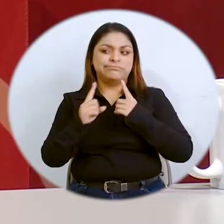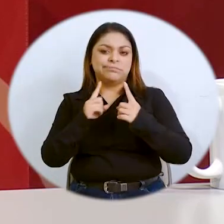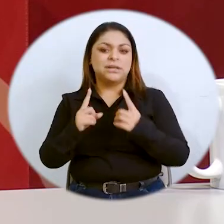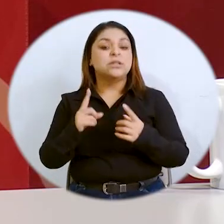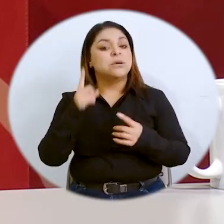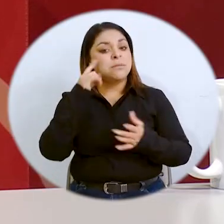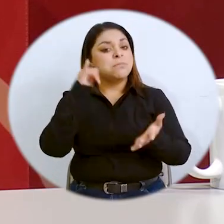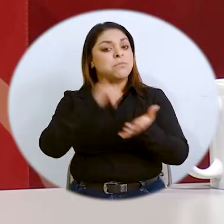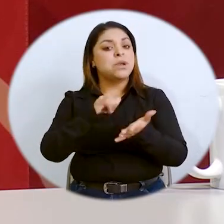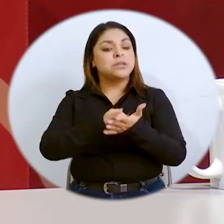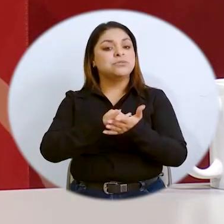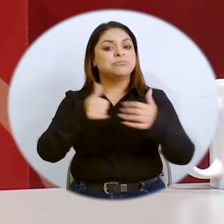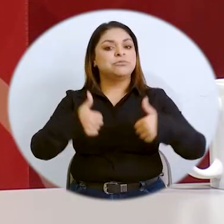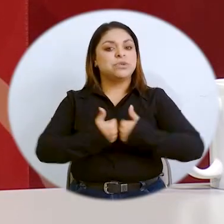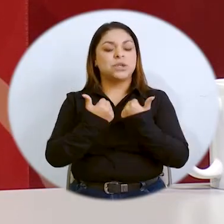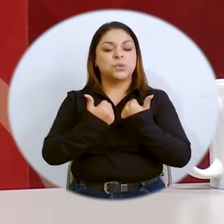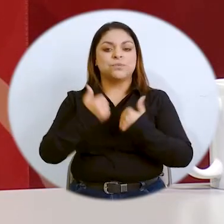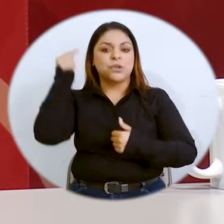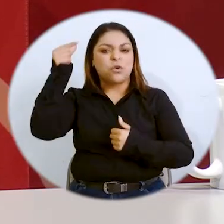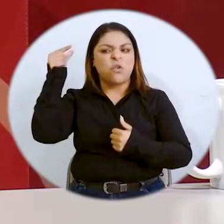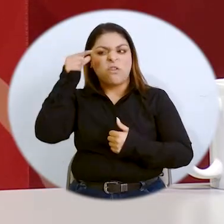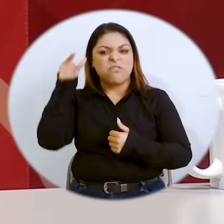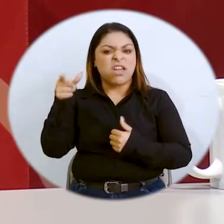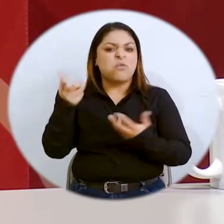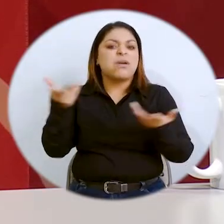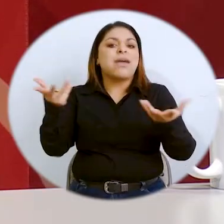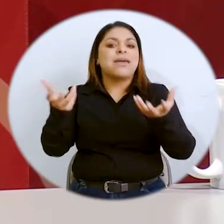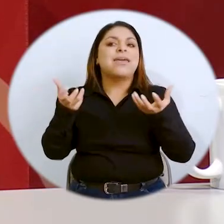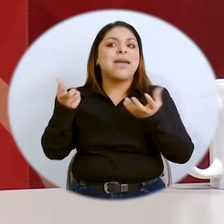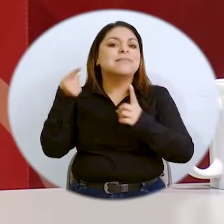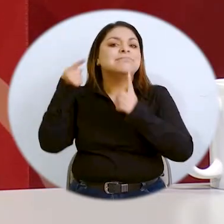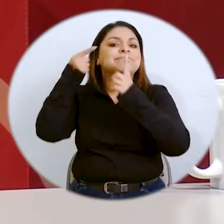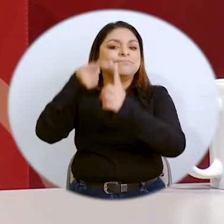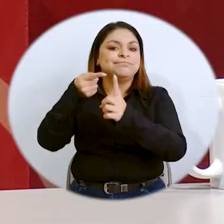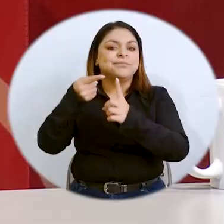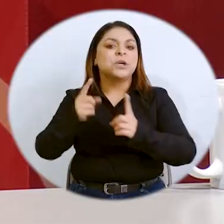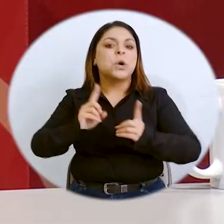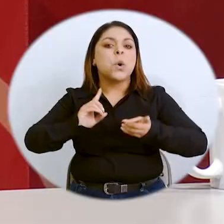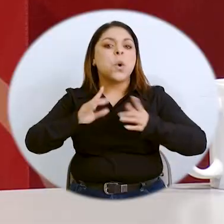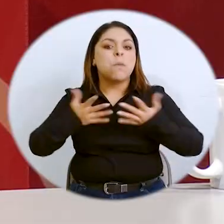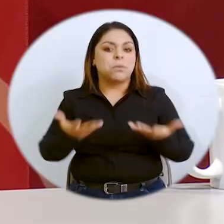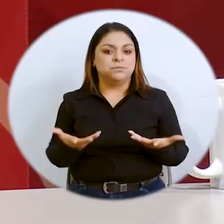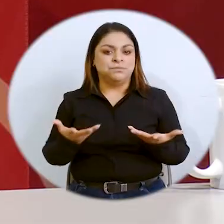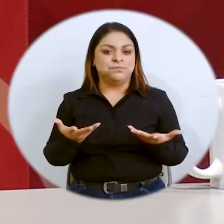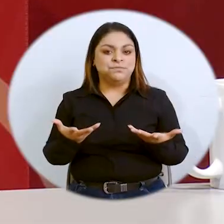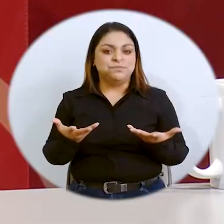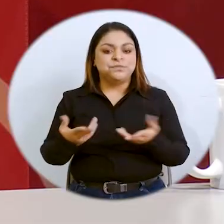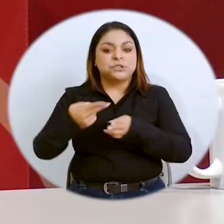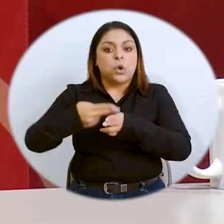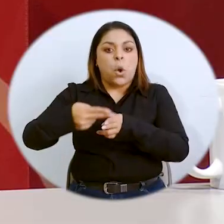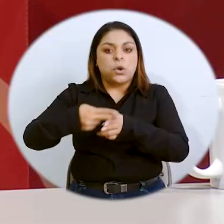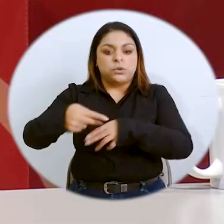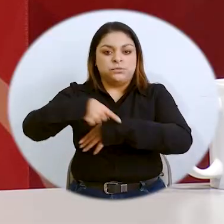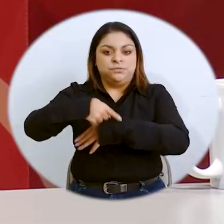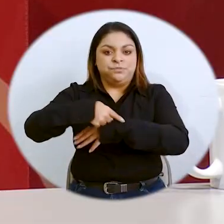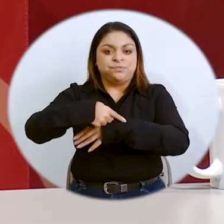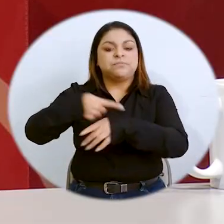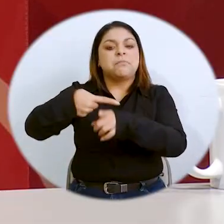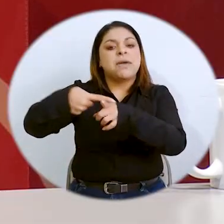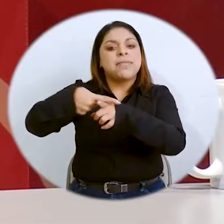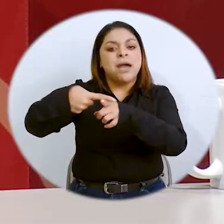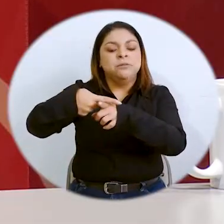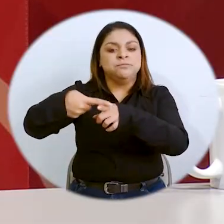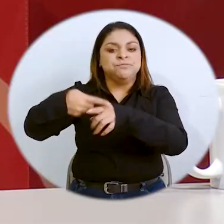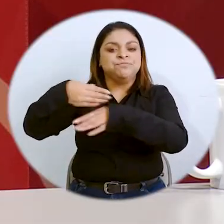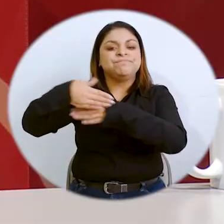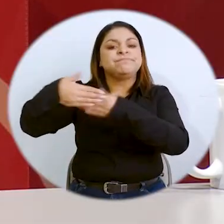significativo, ¿verdad? Y ahí está el reto de qué es lo que el gobierno quiere como país, cómo vislumbra el gobierno, el país en el corto,